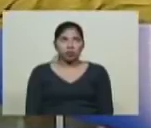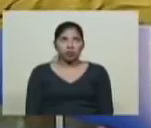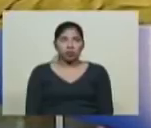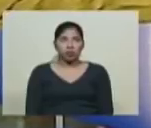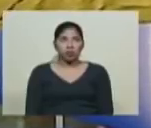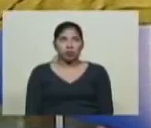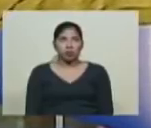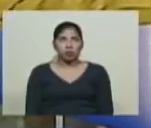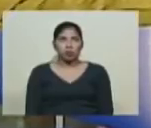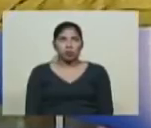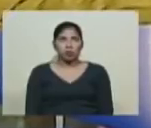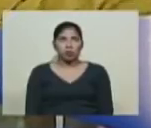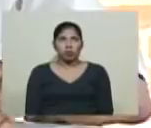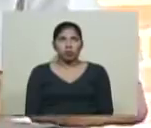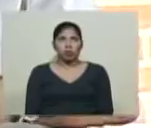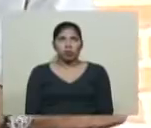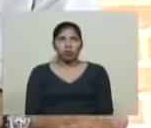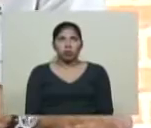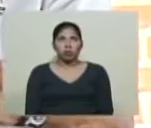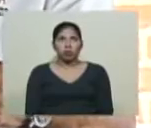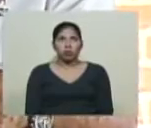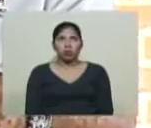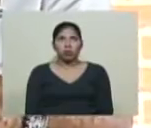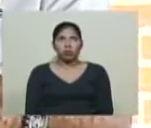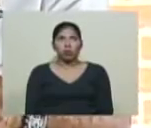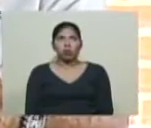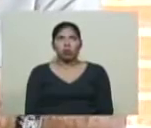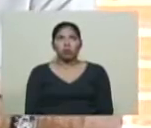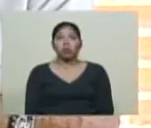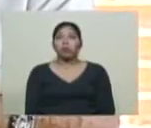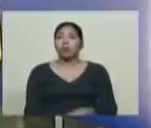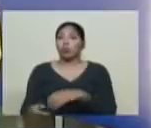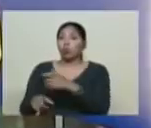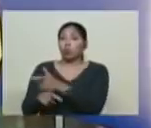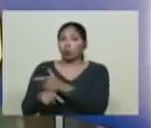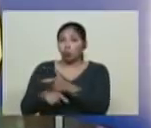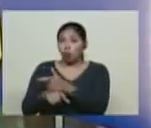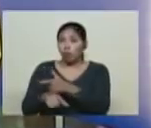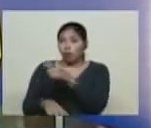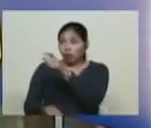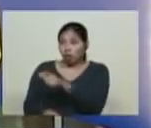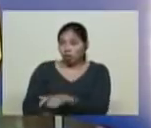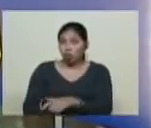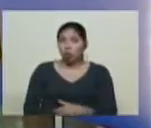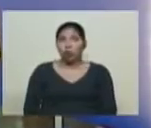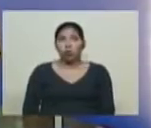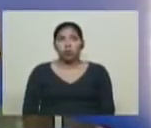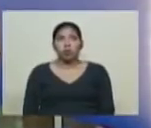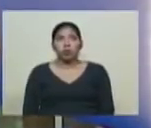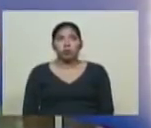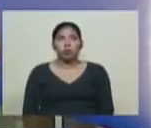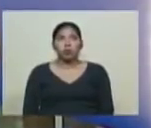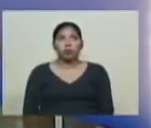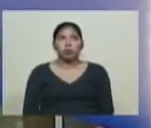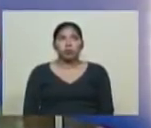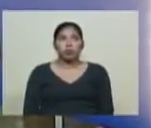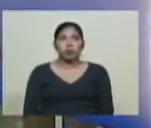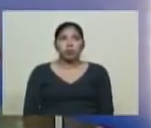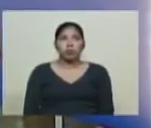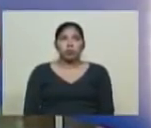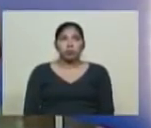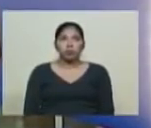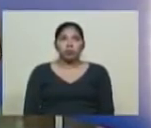había visto. Gobernador, lo vuelvo a saludar. Por aquí me están haciendo una petición, hablando de inversiones